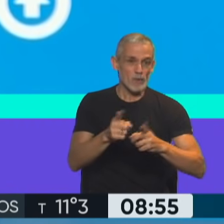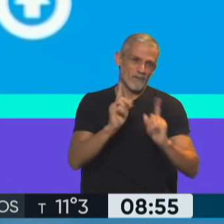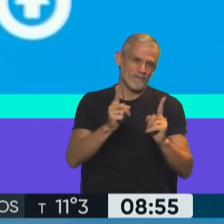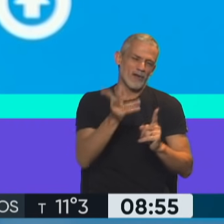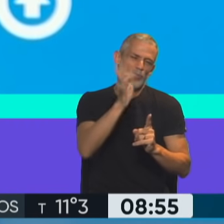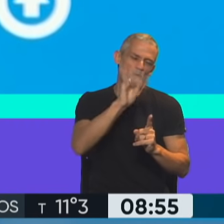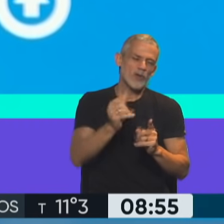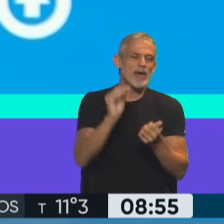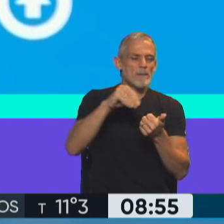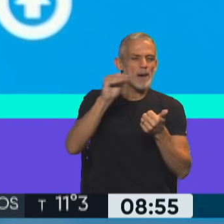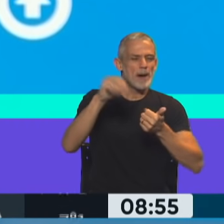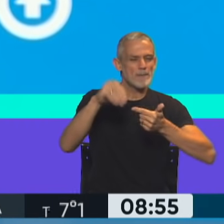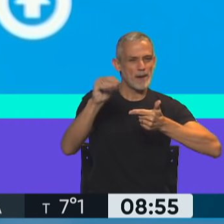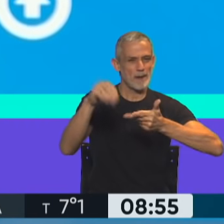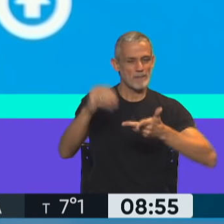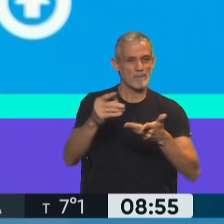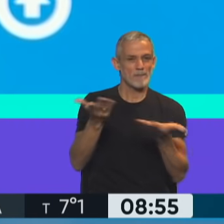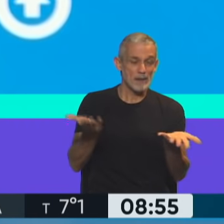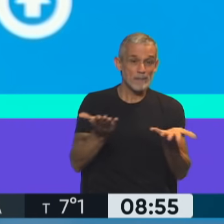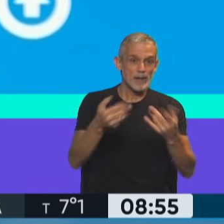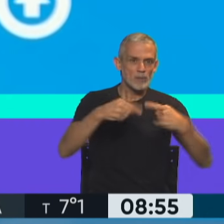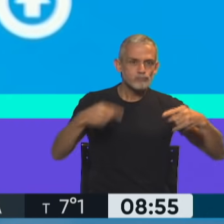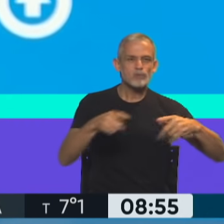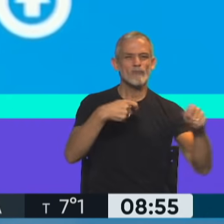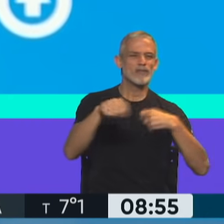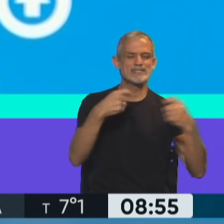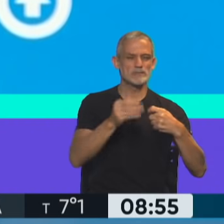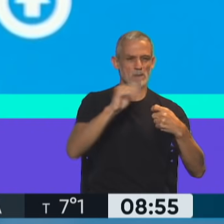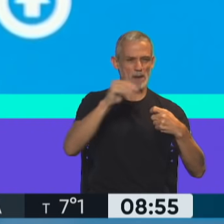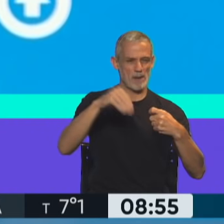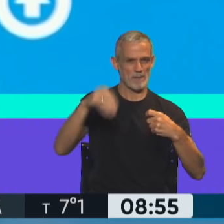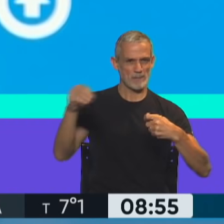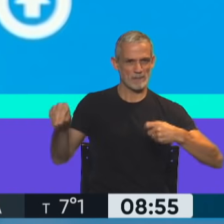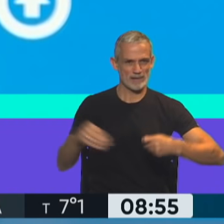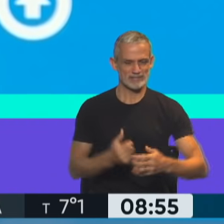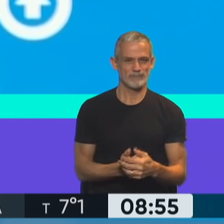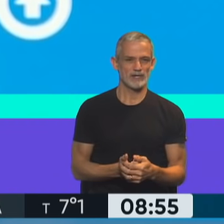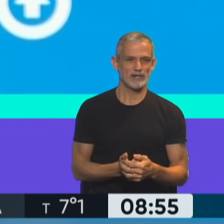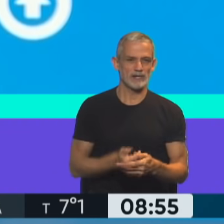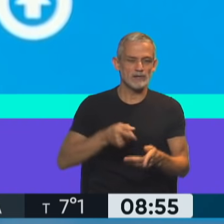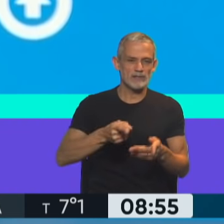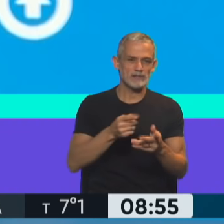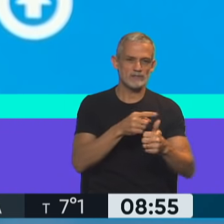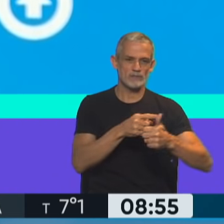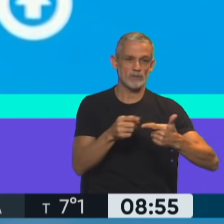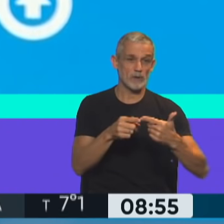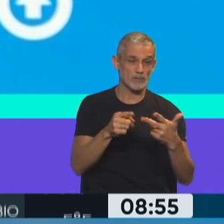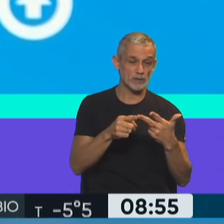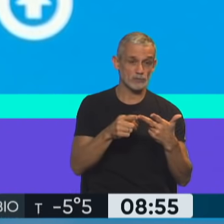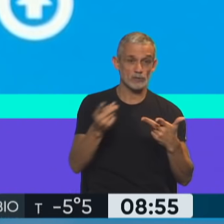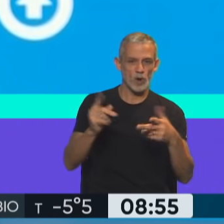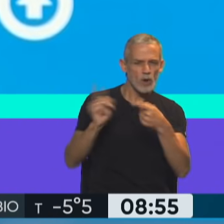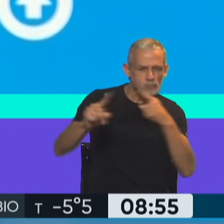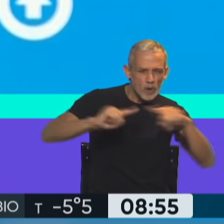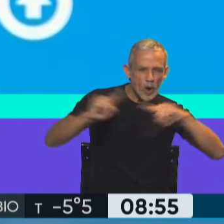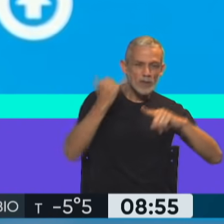día a día aumentando el nivel de flexibilizaciones en la República Argentina. Esto está coordinado,